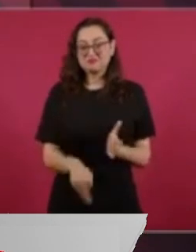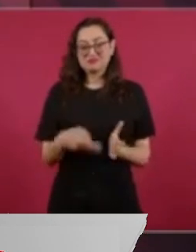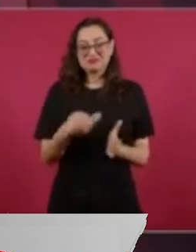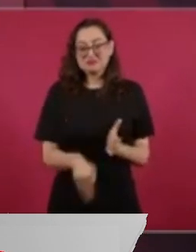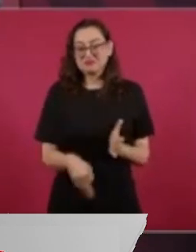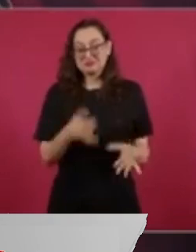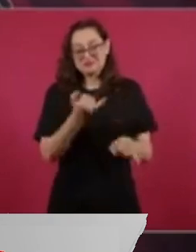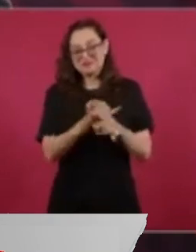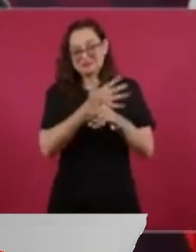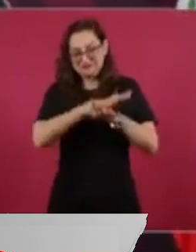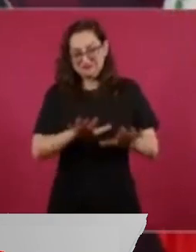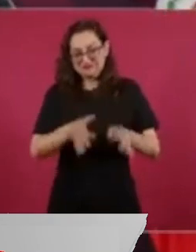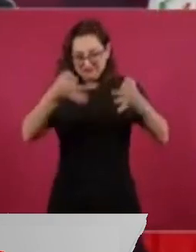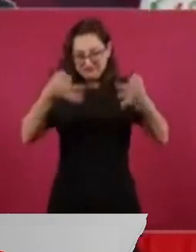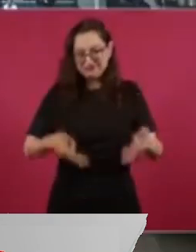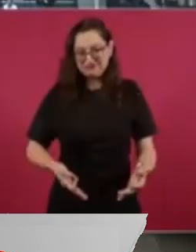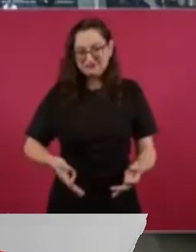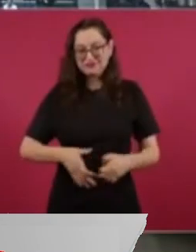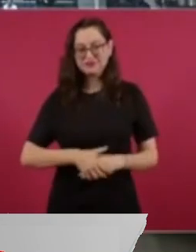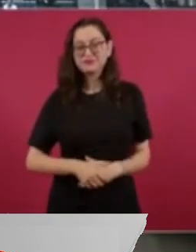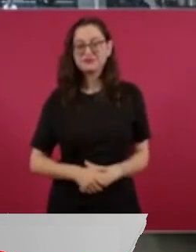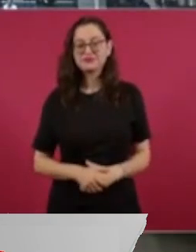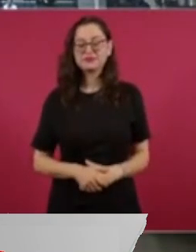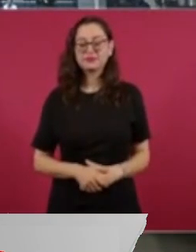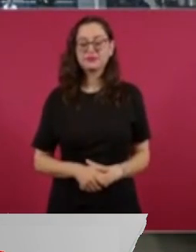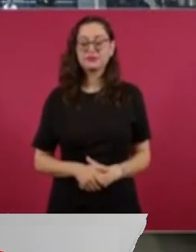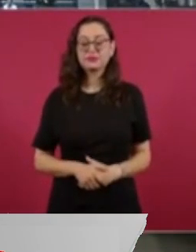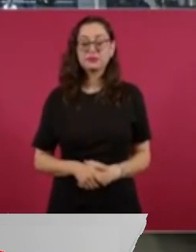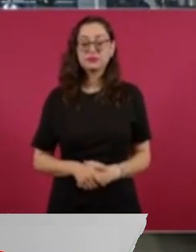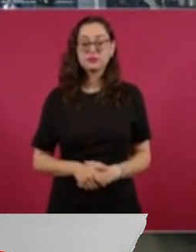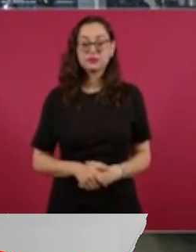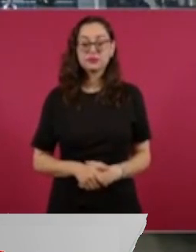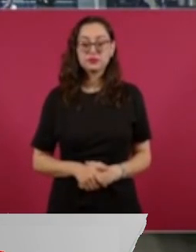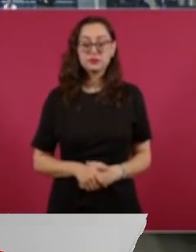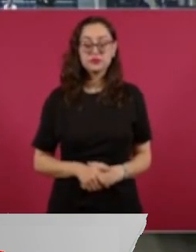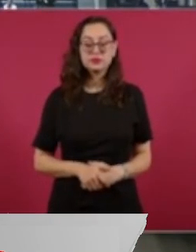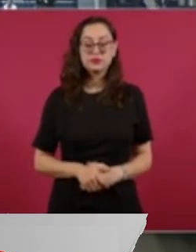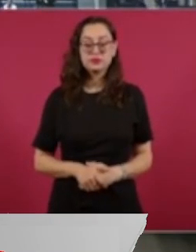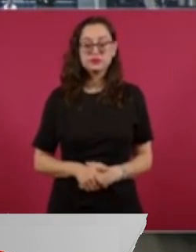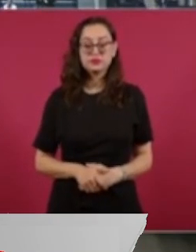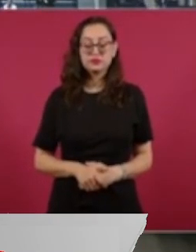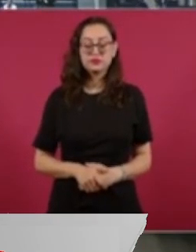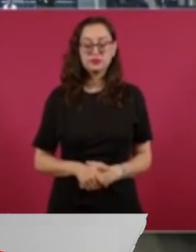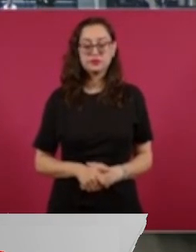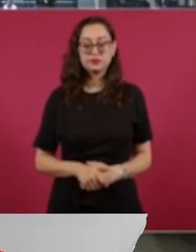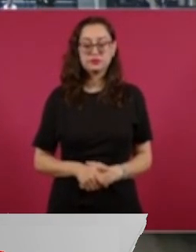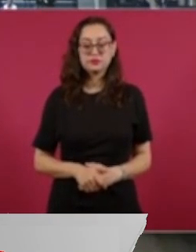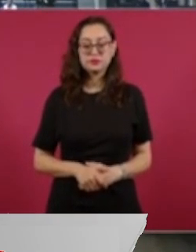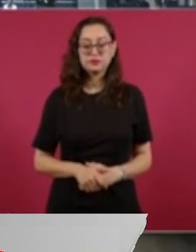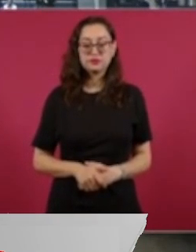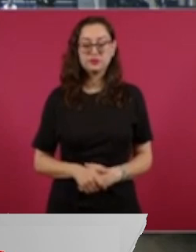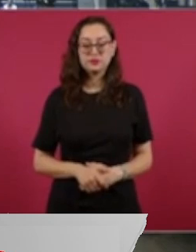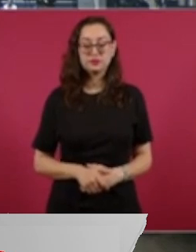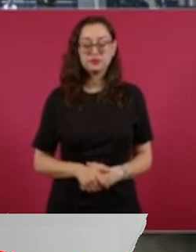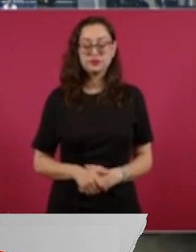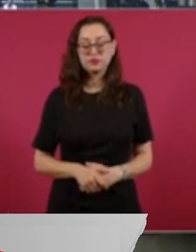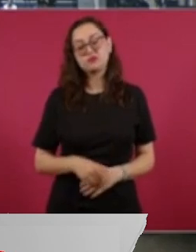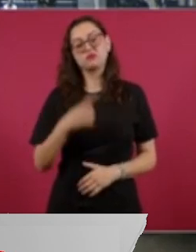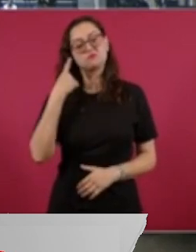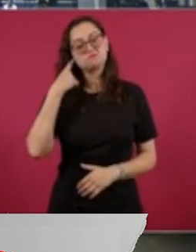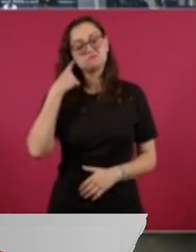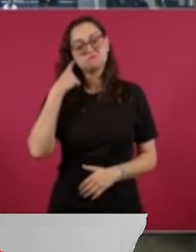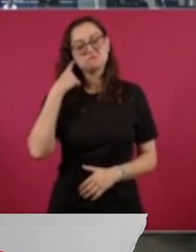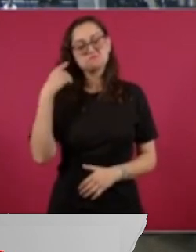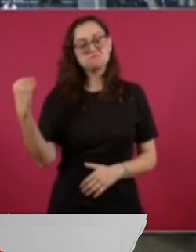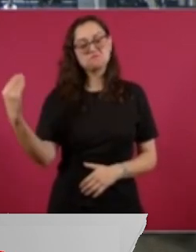falta más información. ¿Puede ser que por el tema de las agencias, presidente, no se haya informado estas diferencias que se han tenido